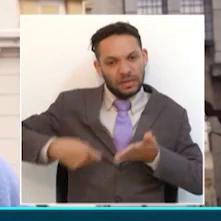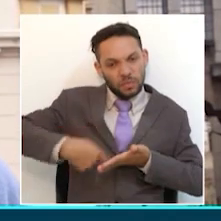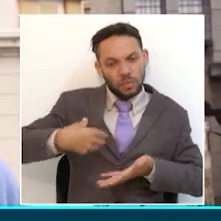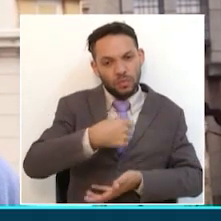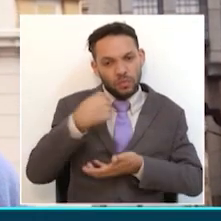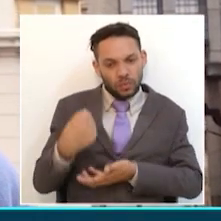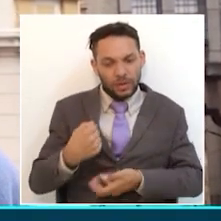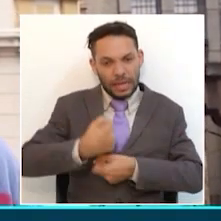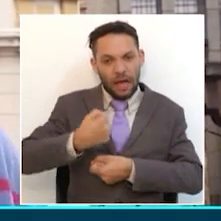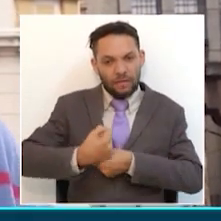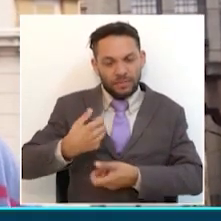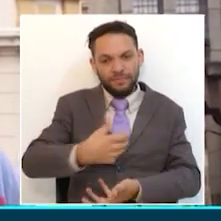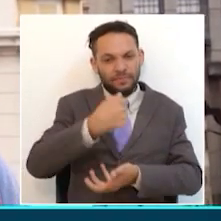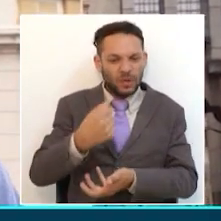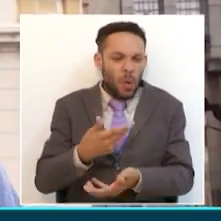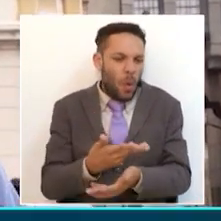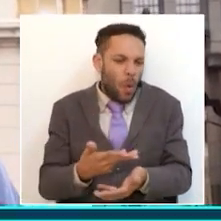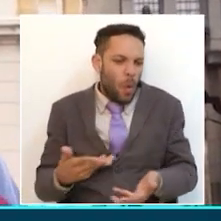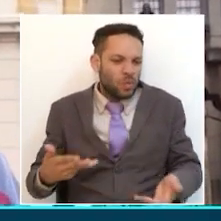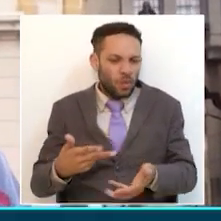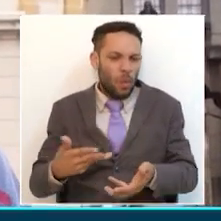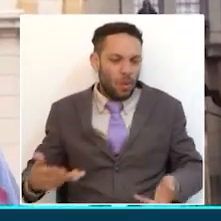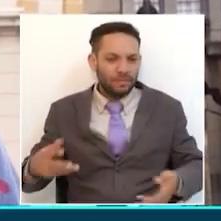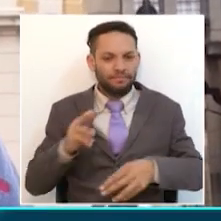laboral. Pues hay muchas